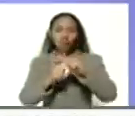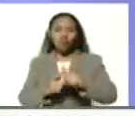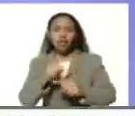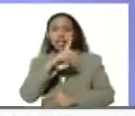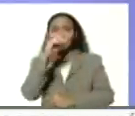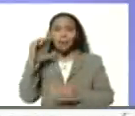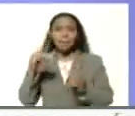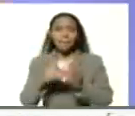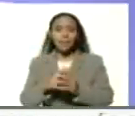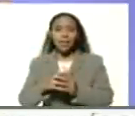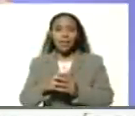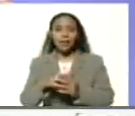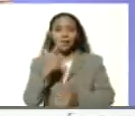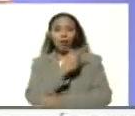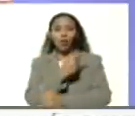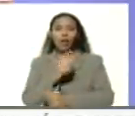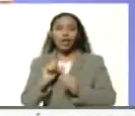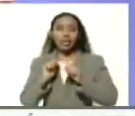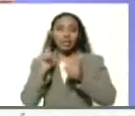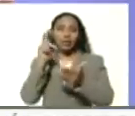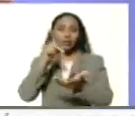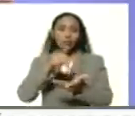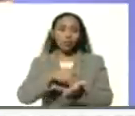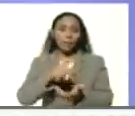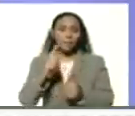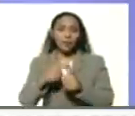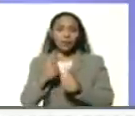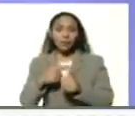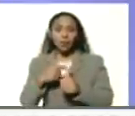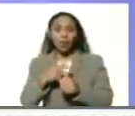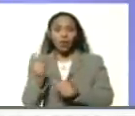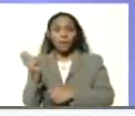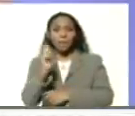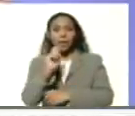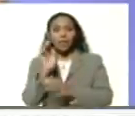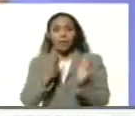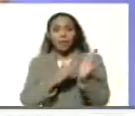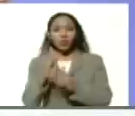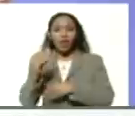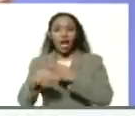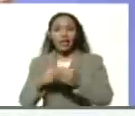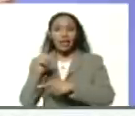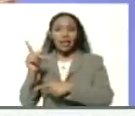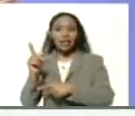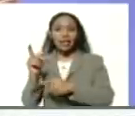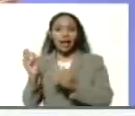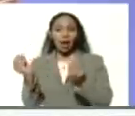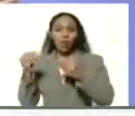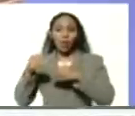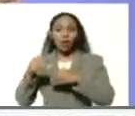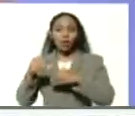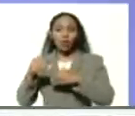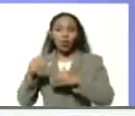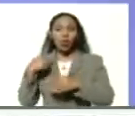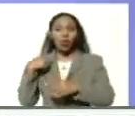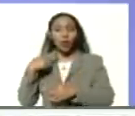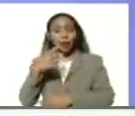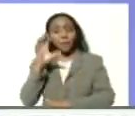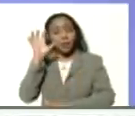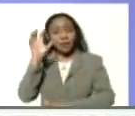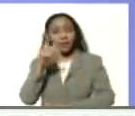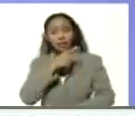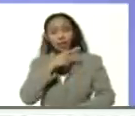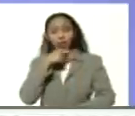100.000 dosis que llegaron inicialmente a principios del mes de marzo y que forman parte de este convenio con la Federación de Rusia, que